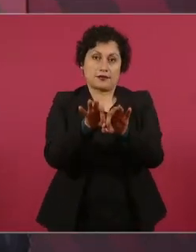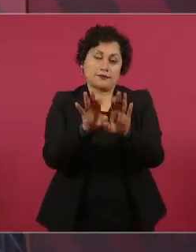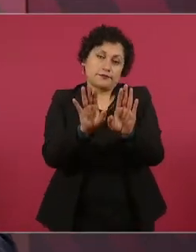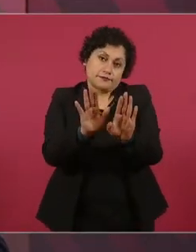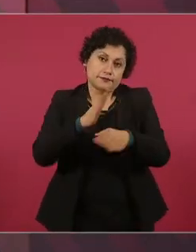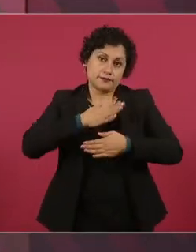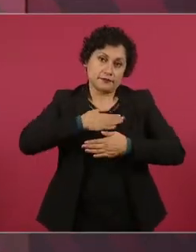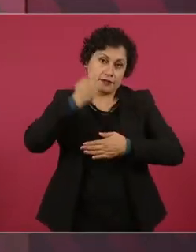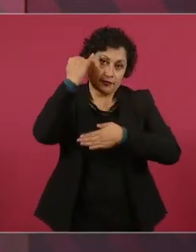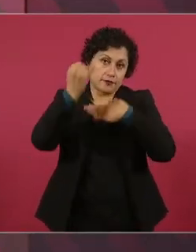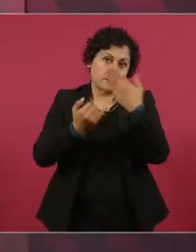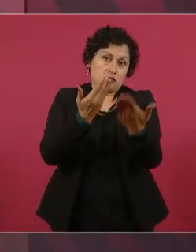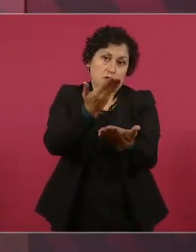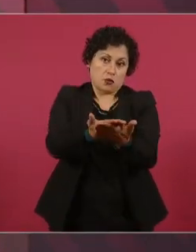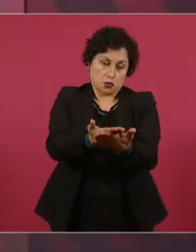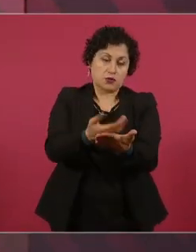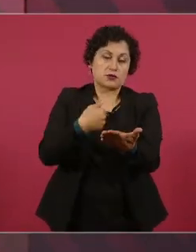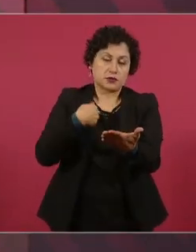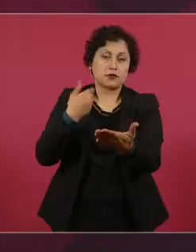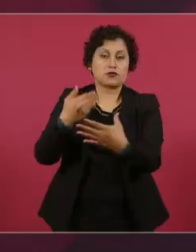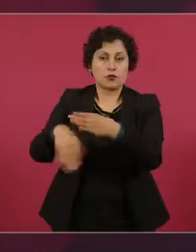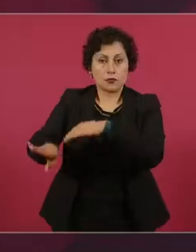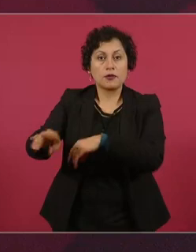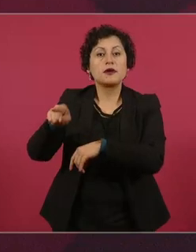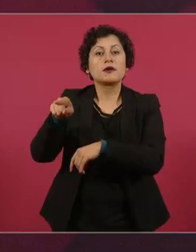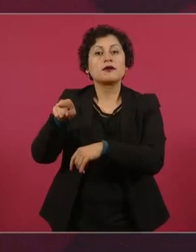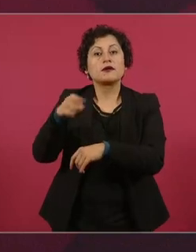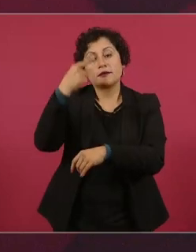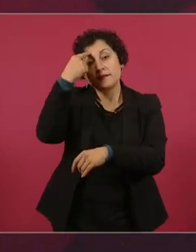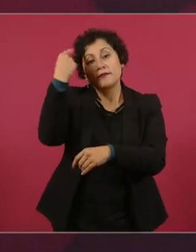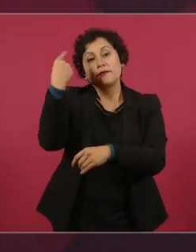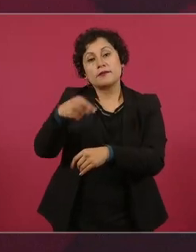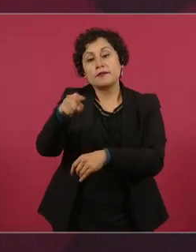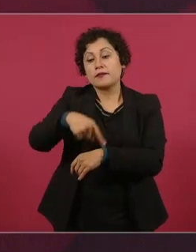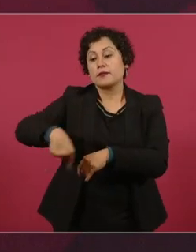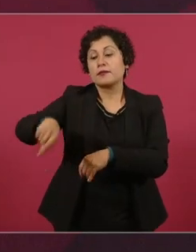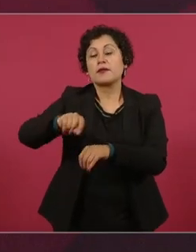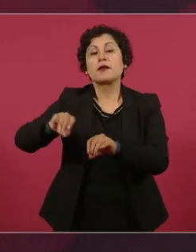propuesta de que se elijan a los jueces,